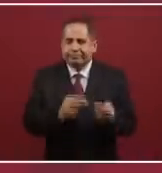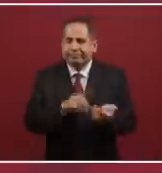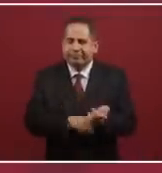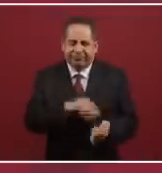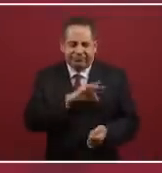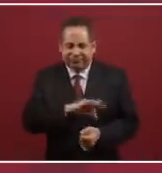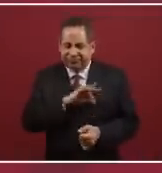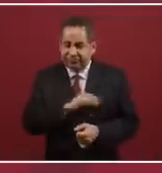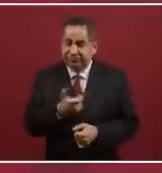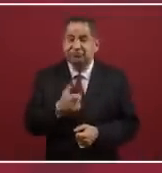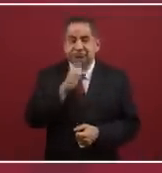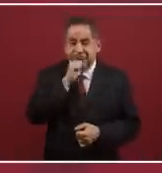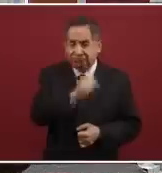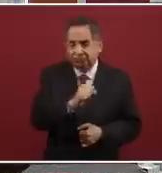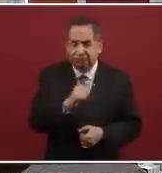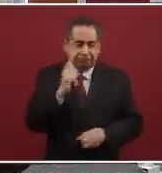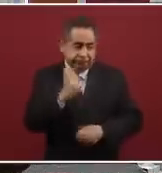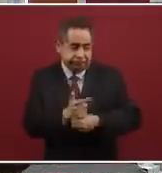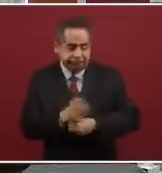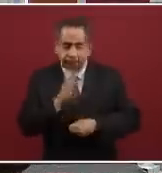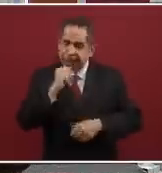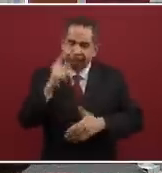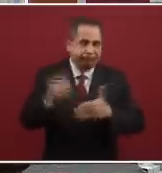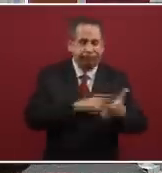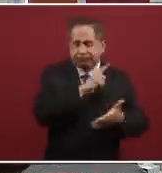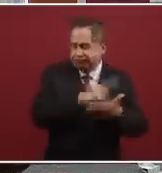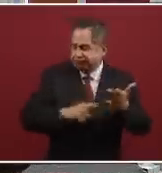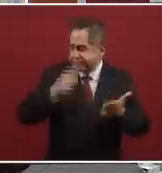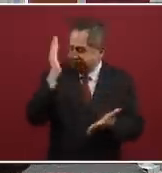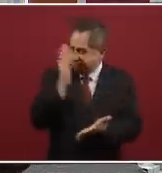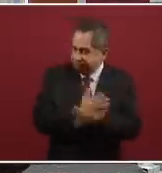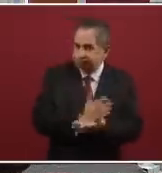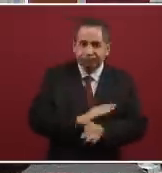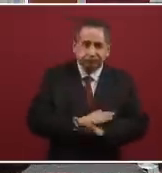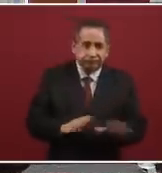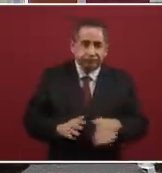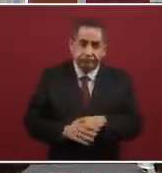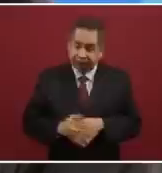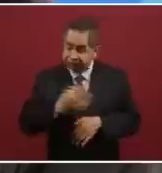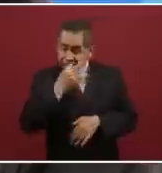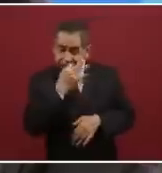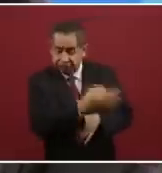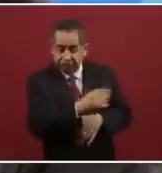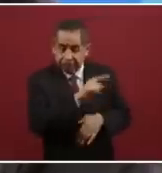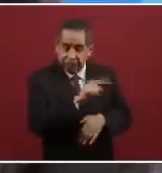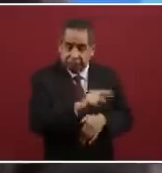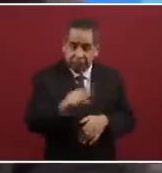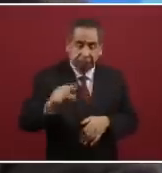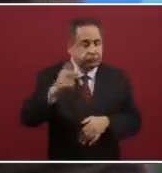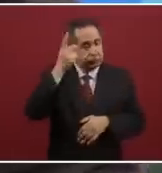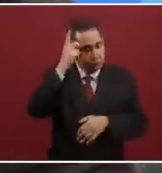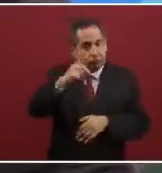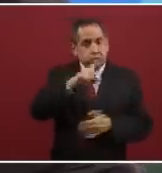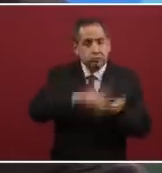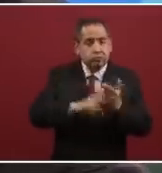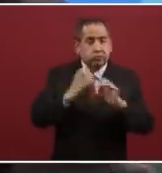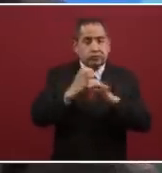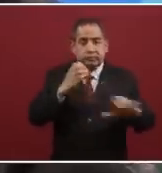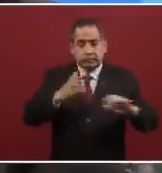muy lucrativo. Entonces, para los propietarios, decirles que tanto la Secretaría de Seguridad